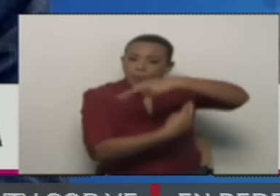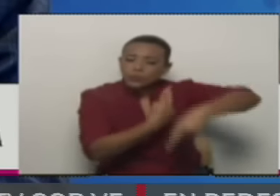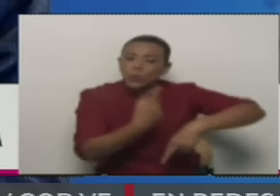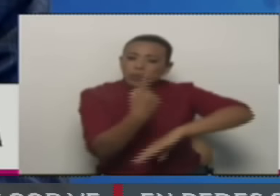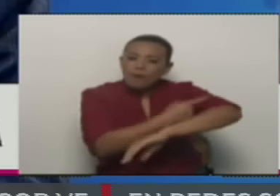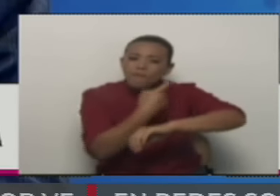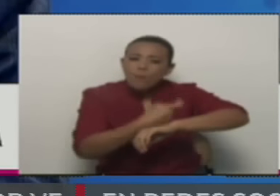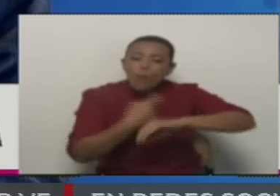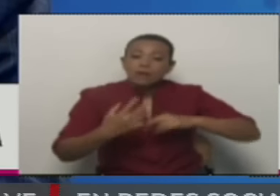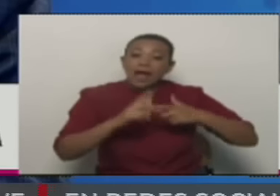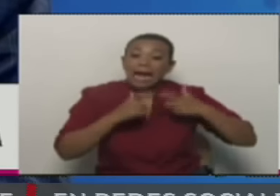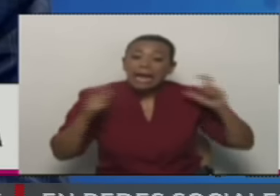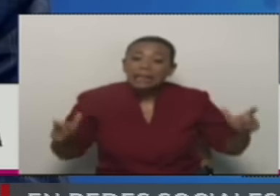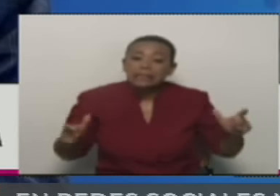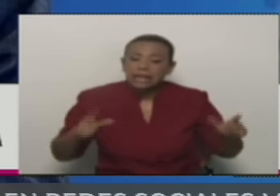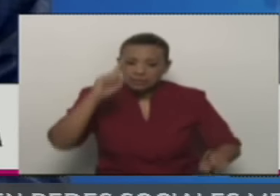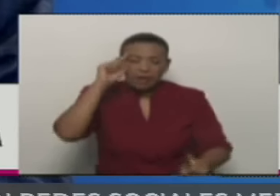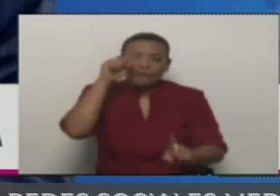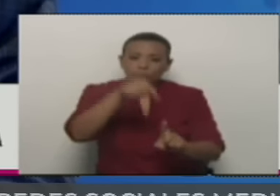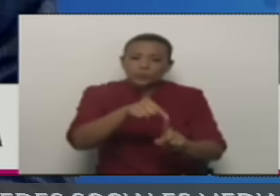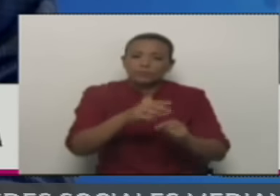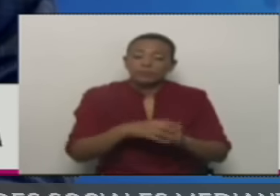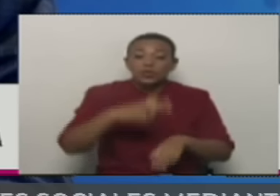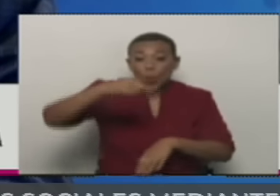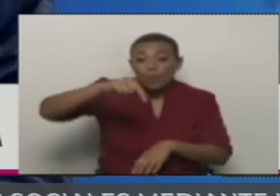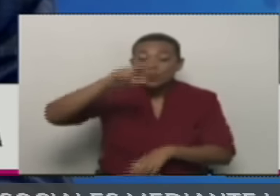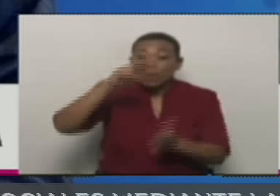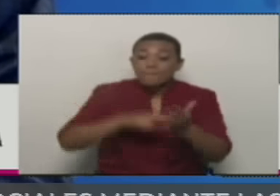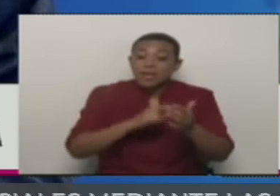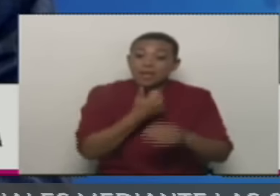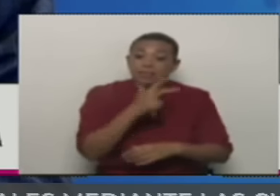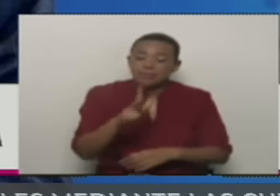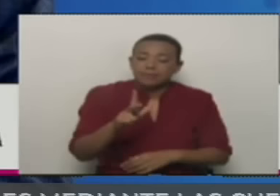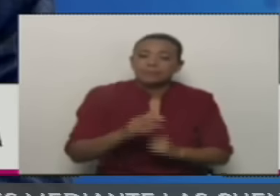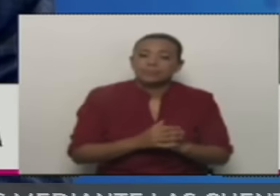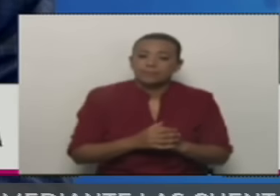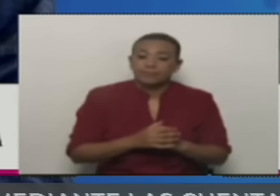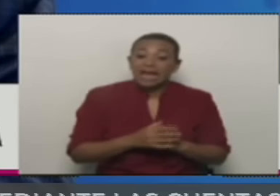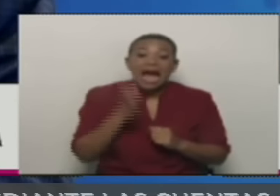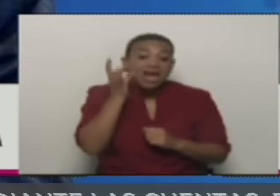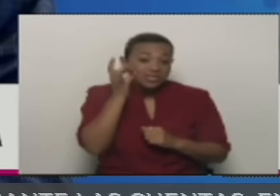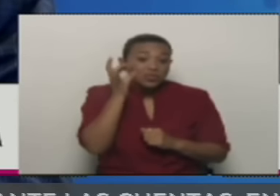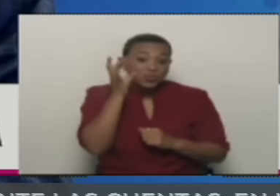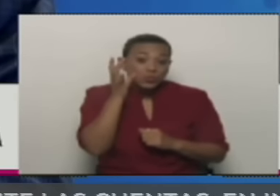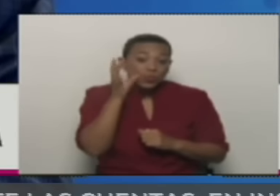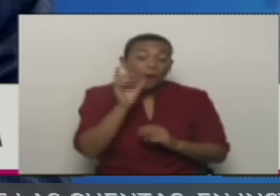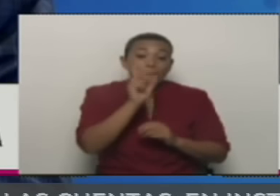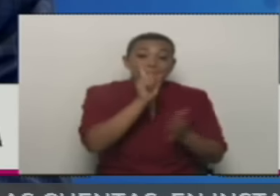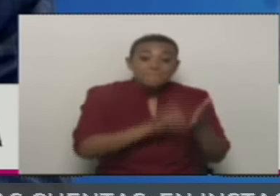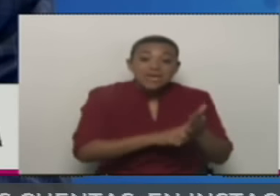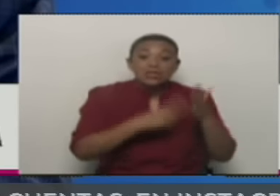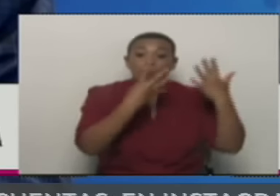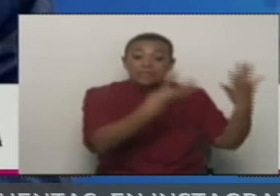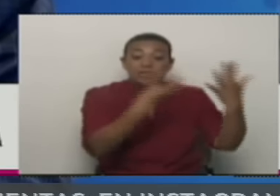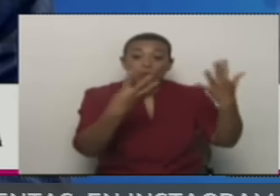lo genera y lo proyecta. Noviembre de 2013. Este libro está escrito del año